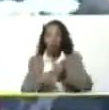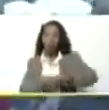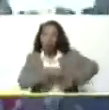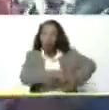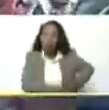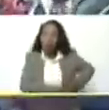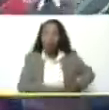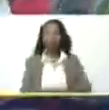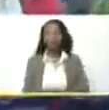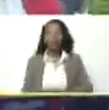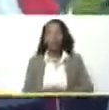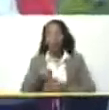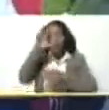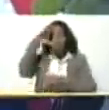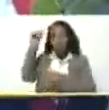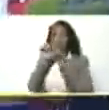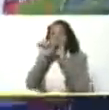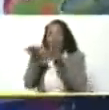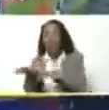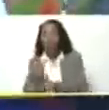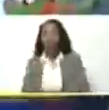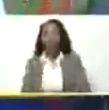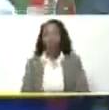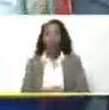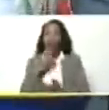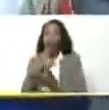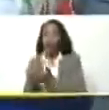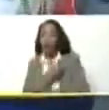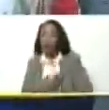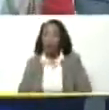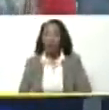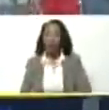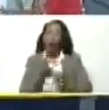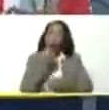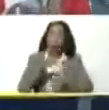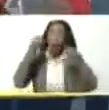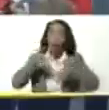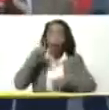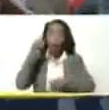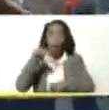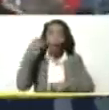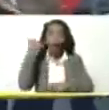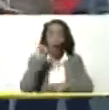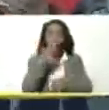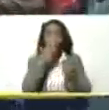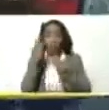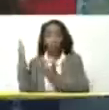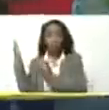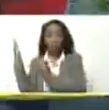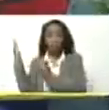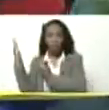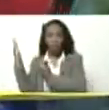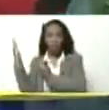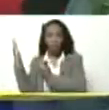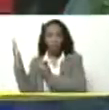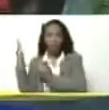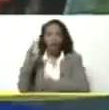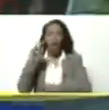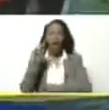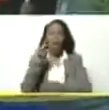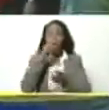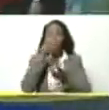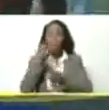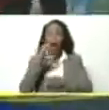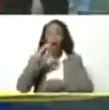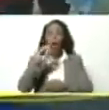me la bendiga. Continúa. Gracias, presidente. Presidente, bueno, aquí también tenemos. Bancoex pues, también